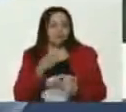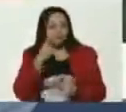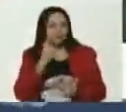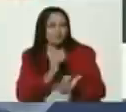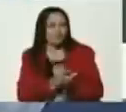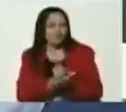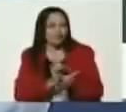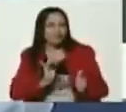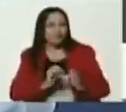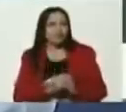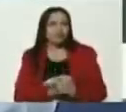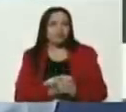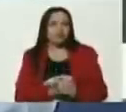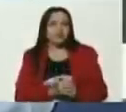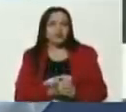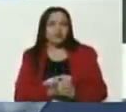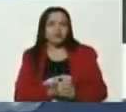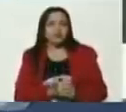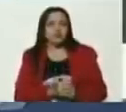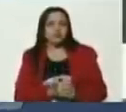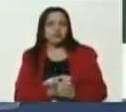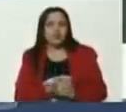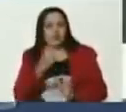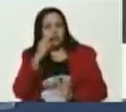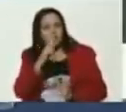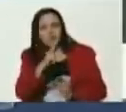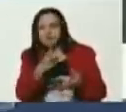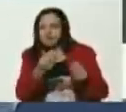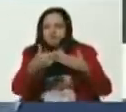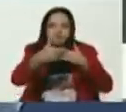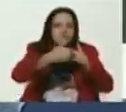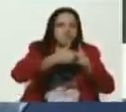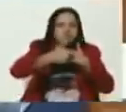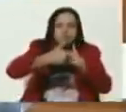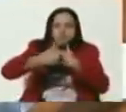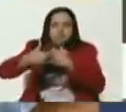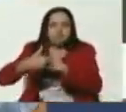mire que se han visto, o hemos visto agresiones,